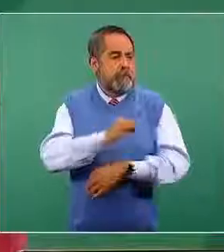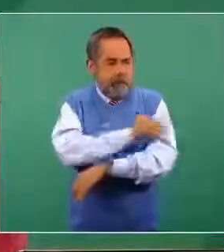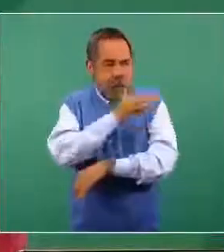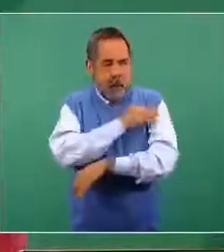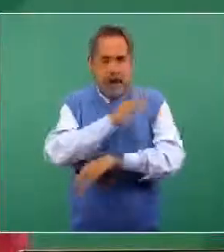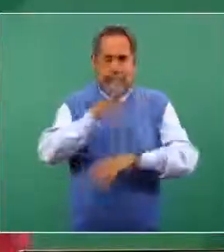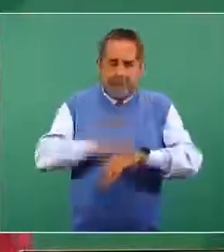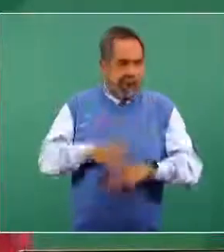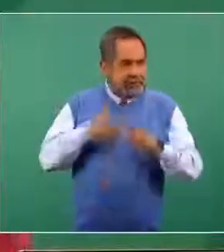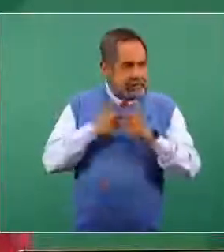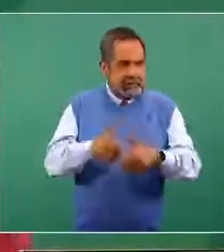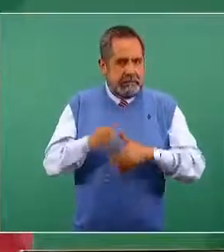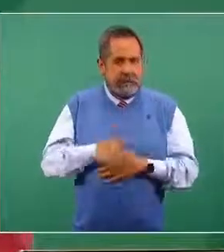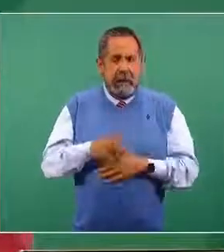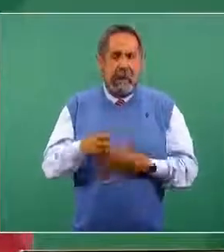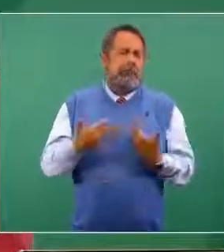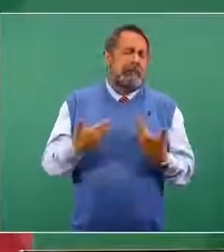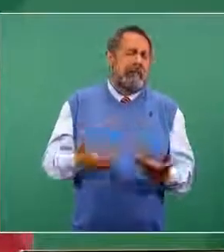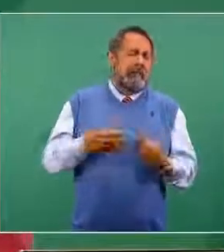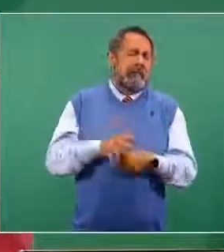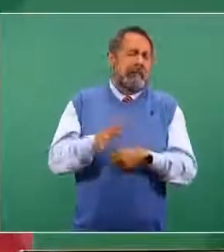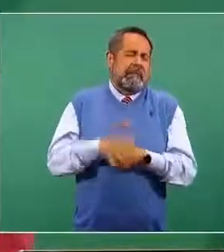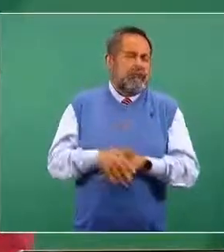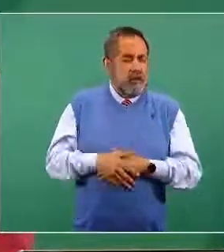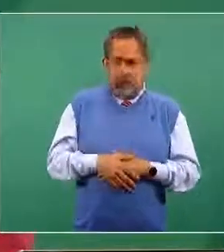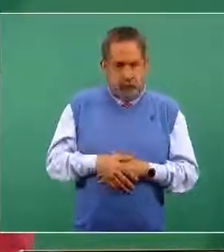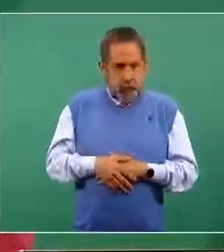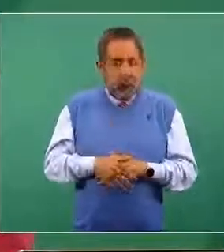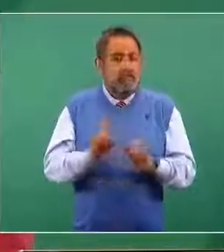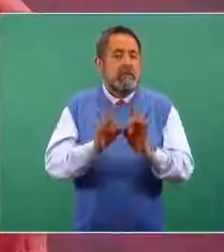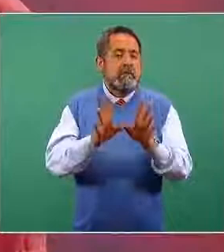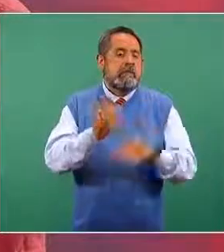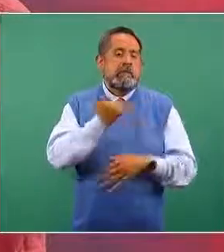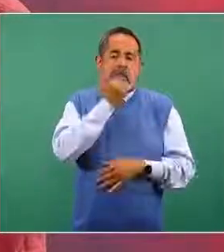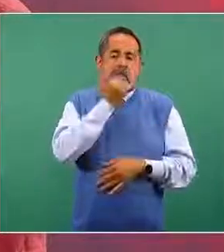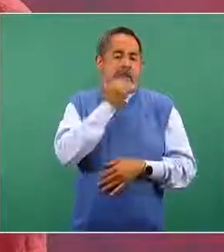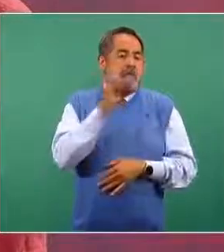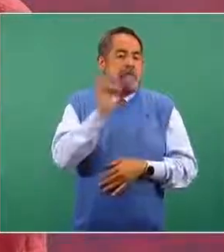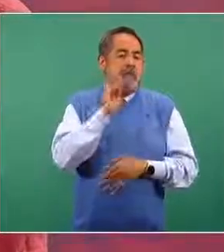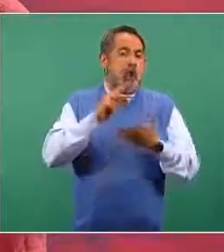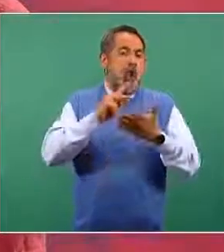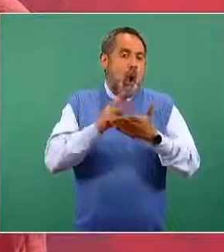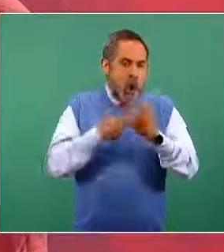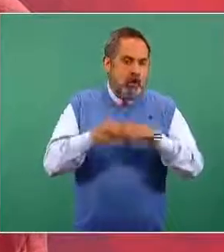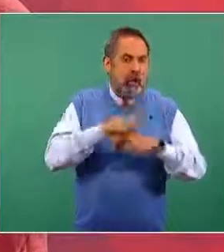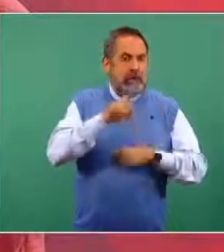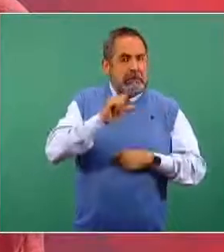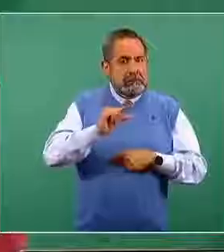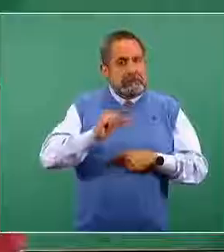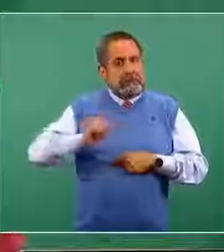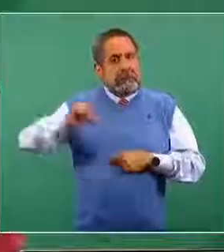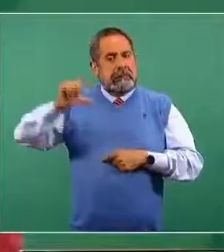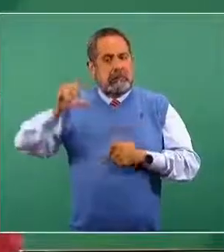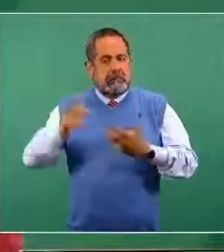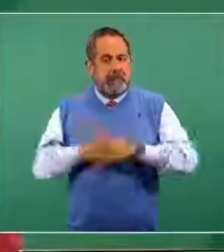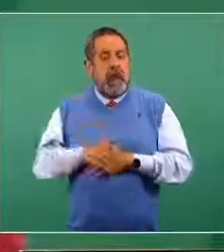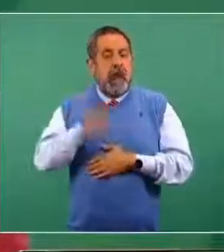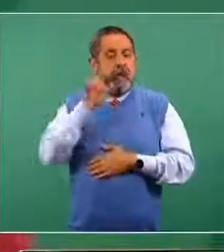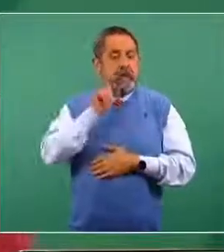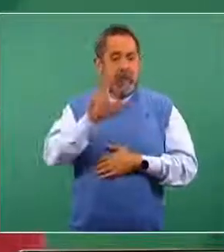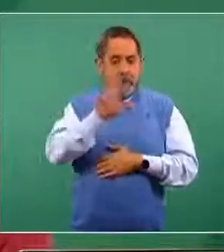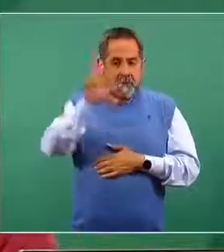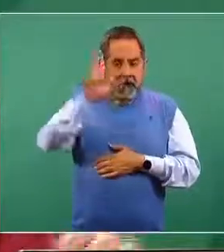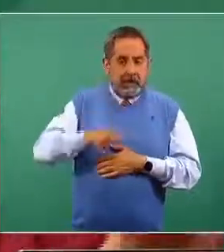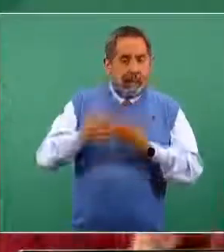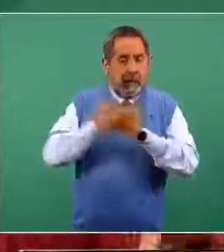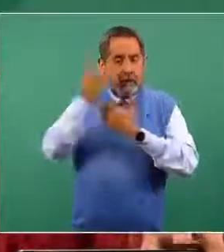vacunación, no hay que confiarse, en todo momento puede haber una reversión de la tendencia a la baja de la epidemia. Mañana es martes de Pulso de la